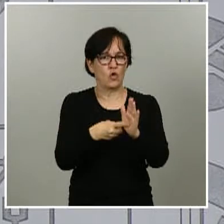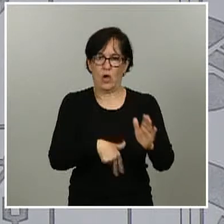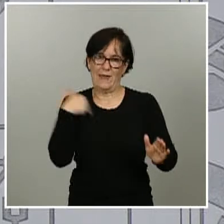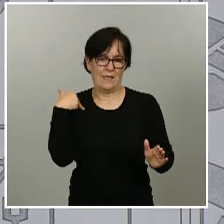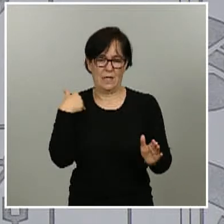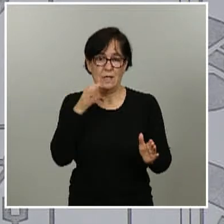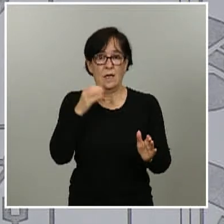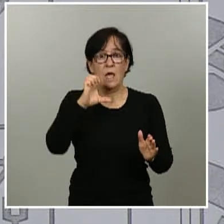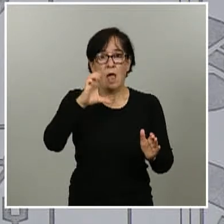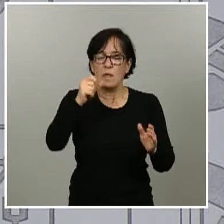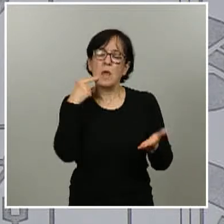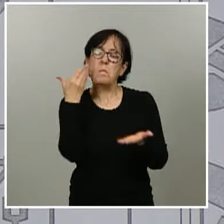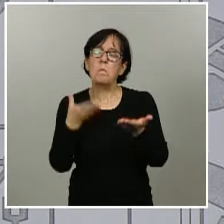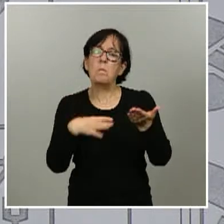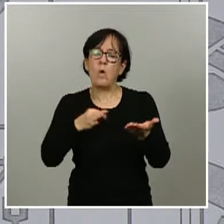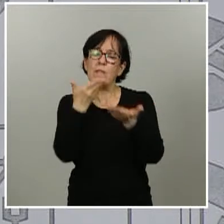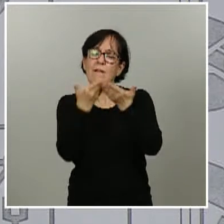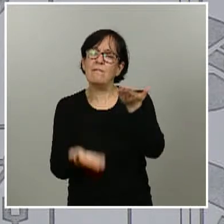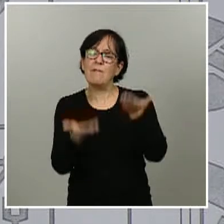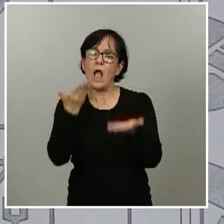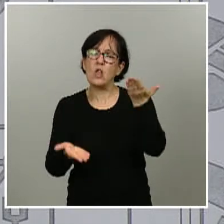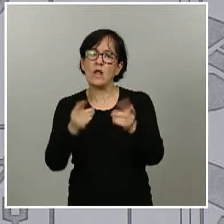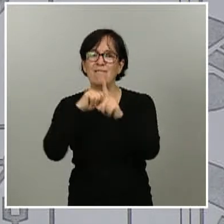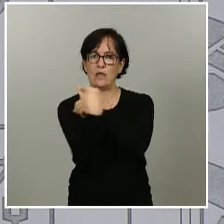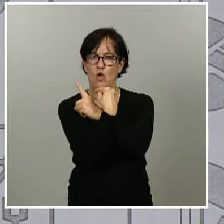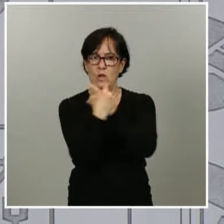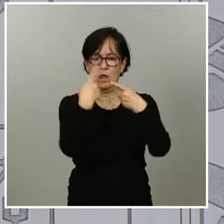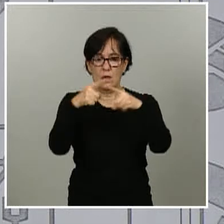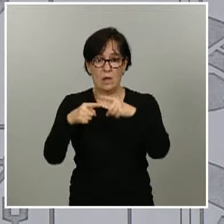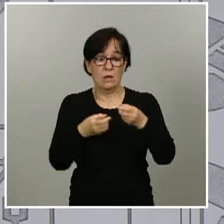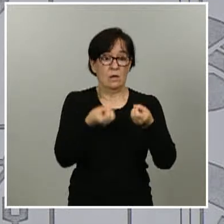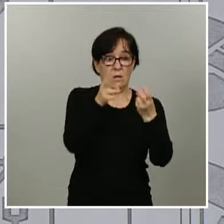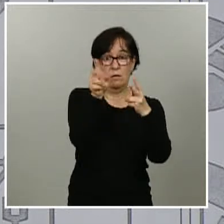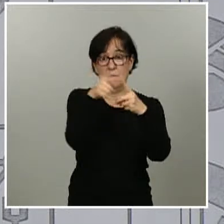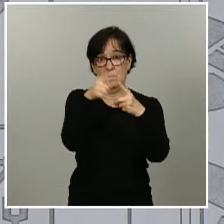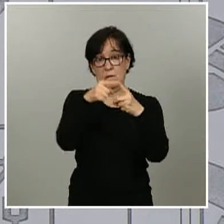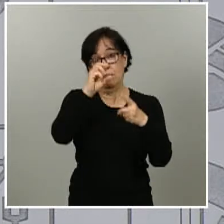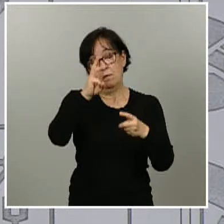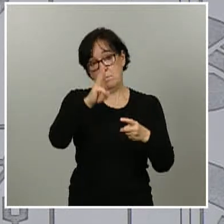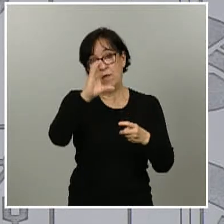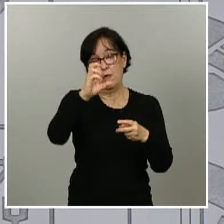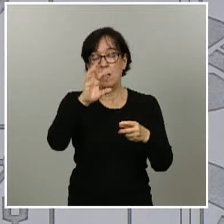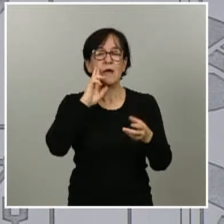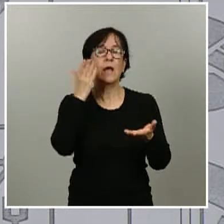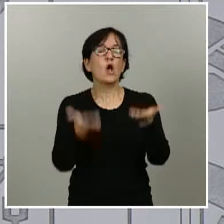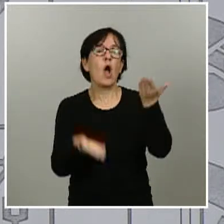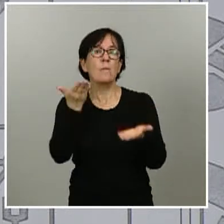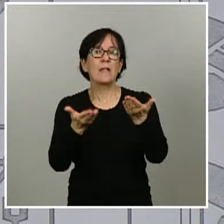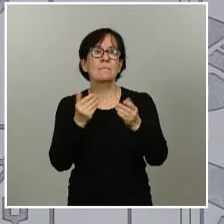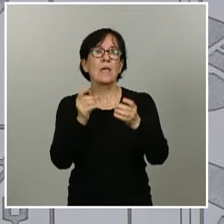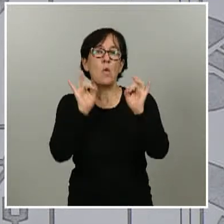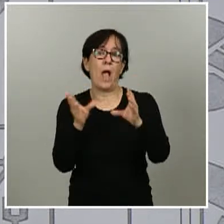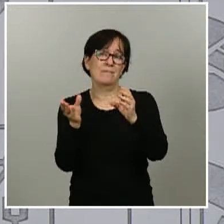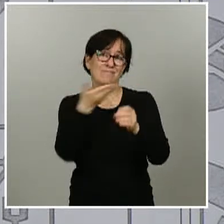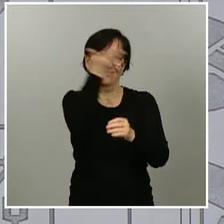puede valorar ambas variables, tanto aquellas notificadas por PCR, que son más comparables al resto de los países europeos, como lo que